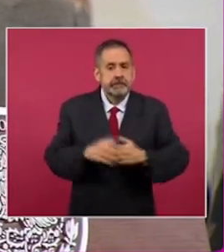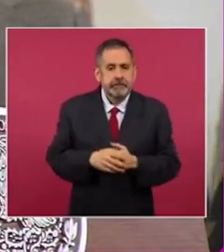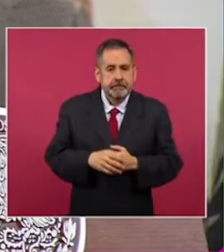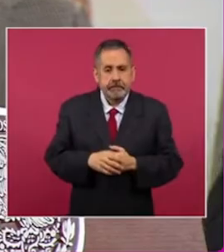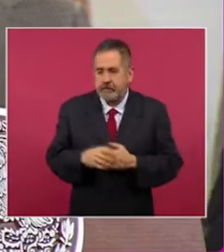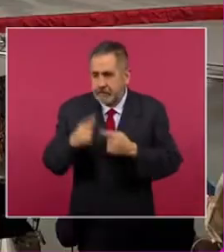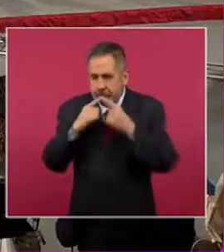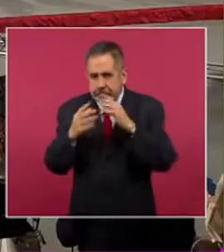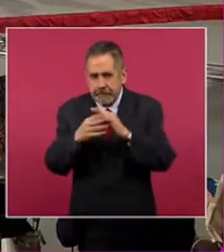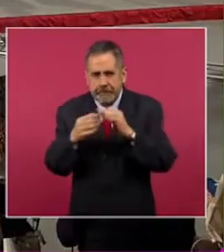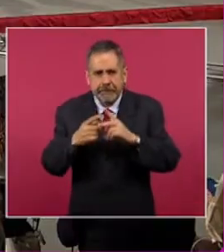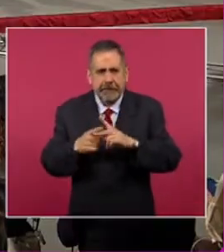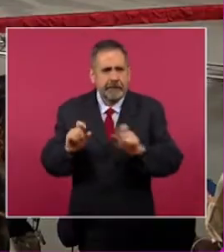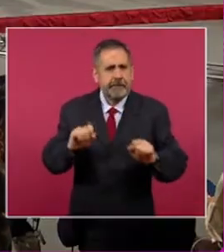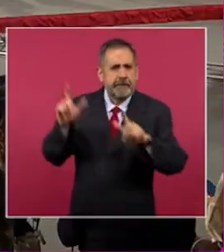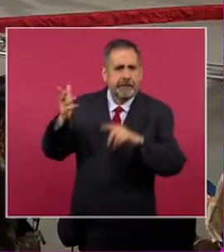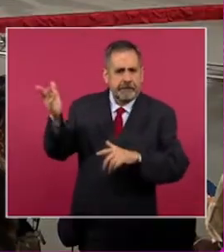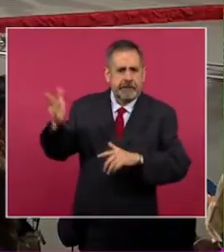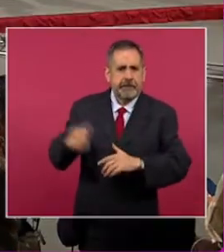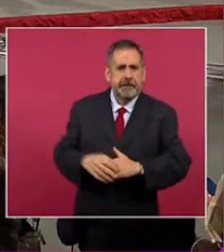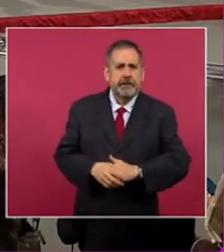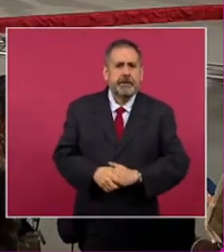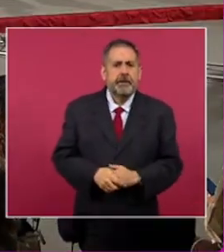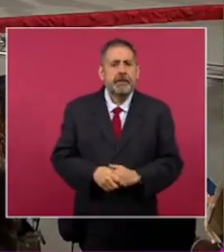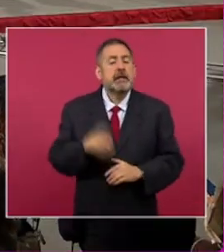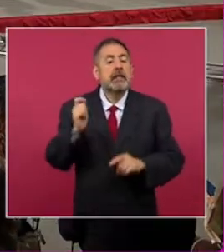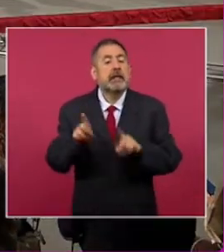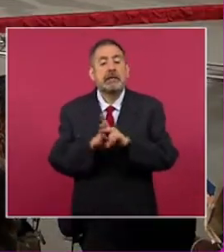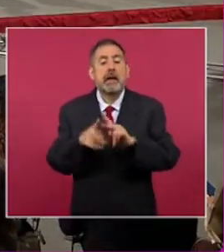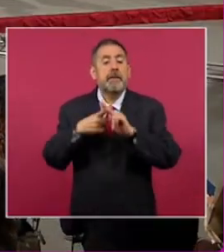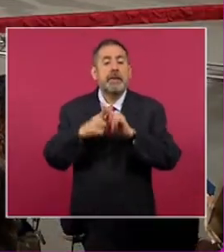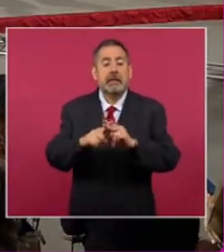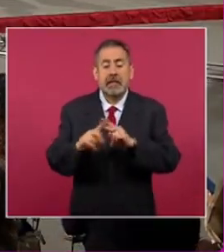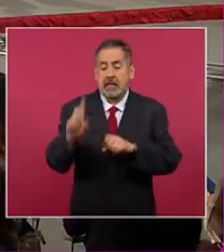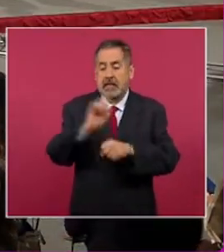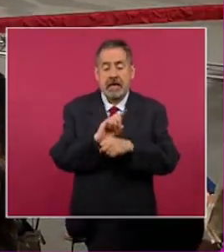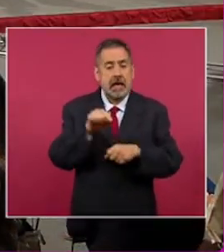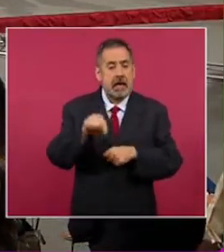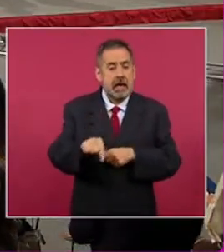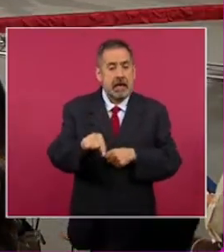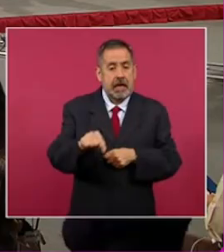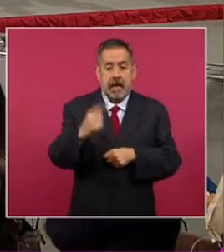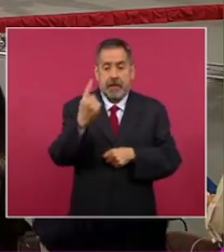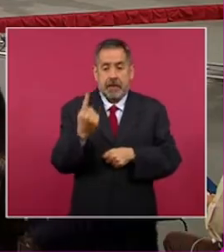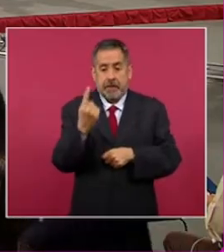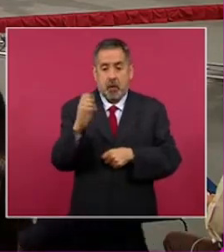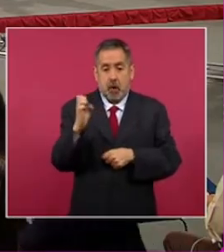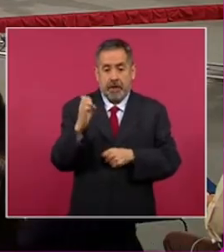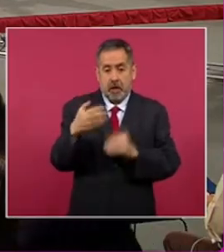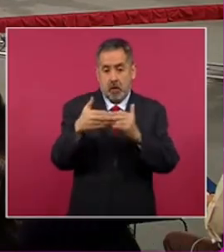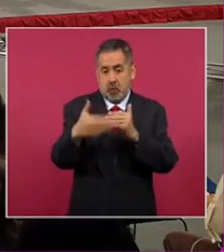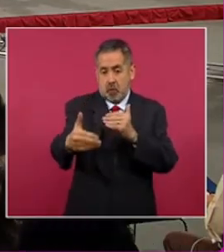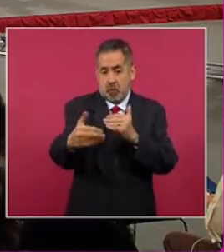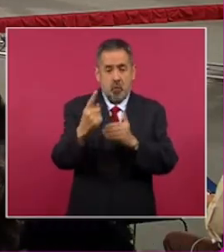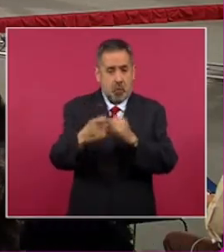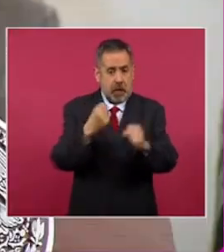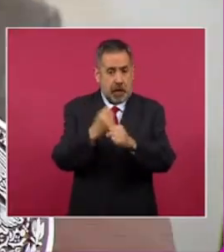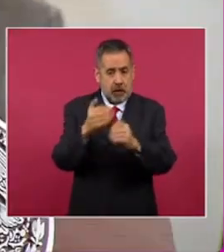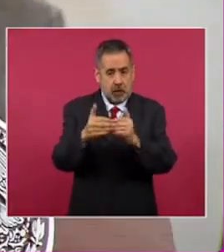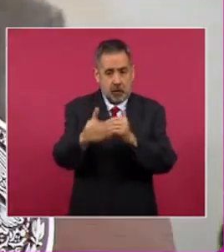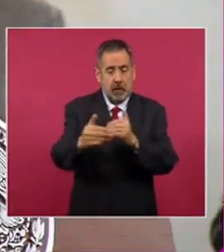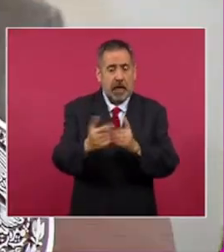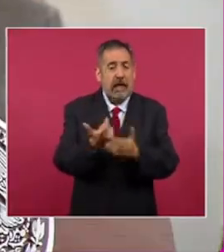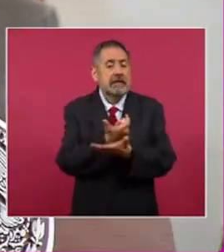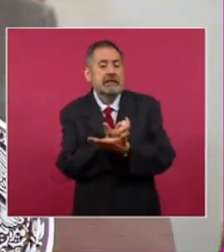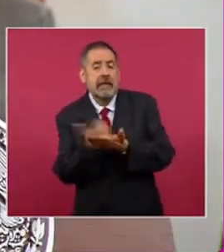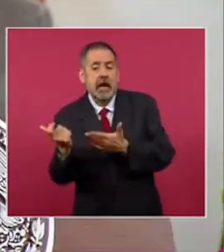ayudan con la presentación, que a partir del primero de enero del próximo año, el